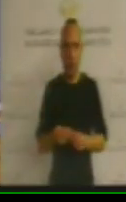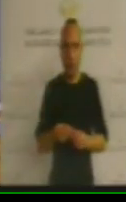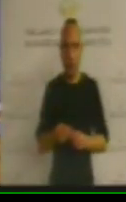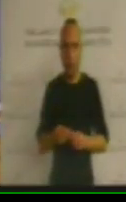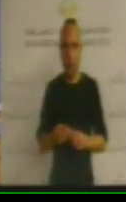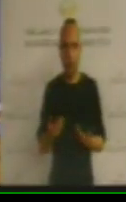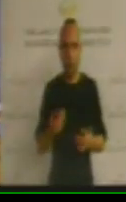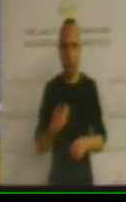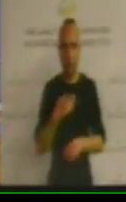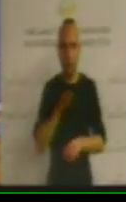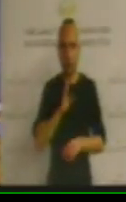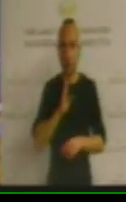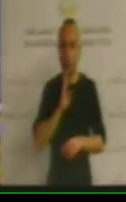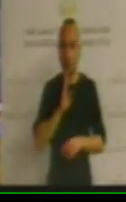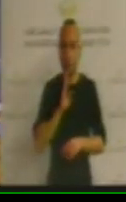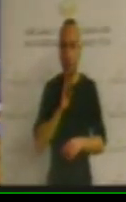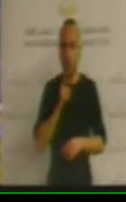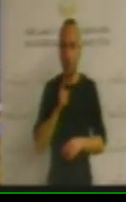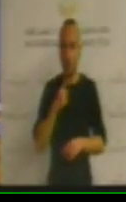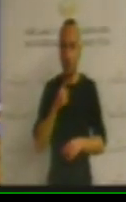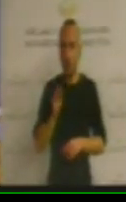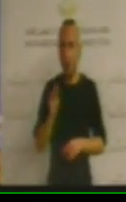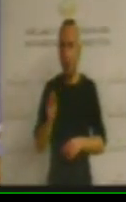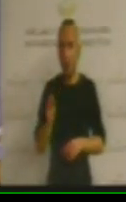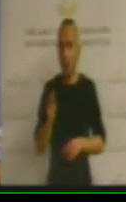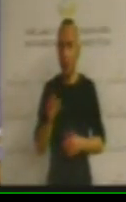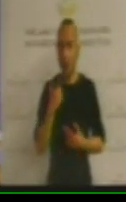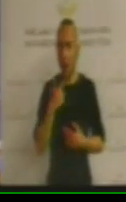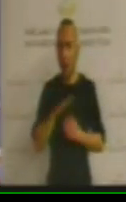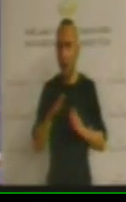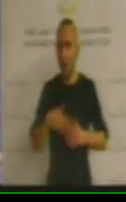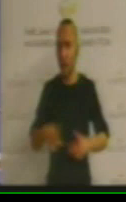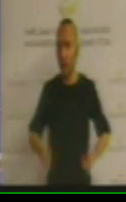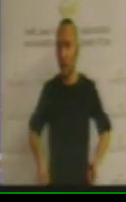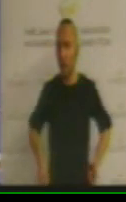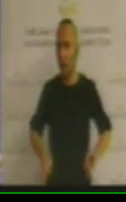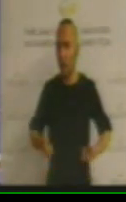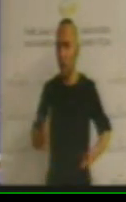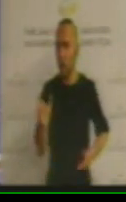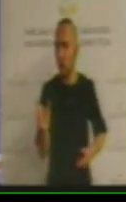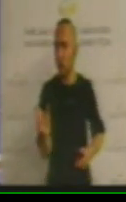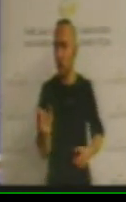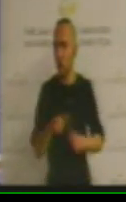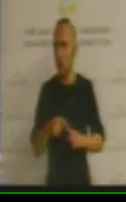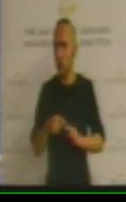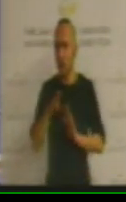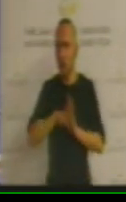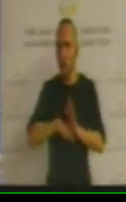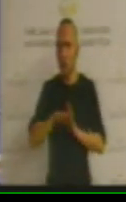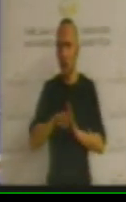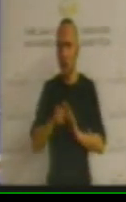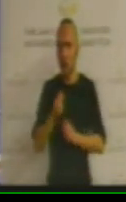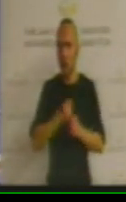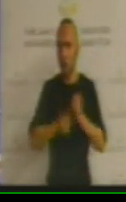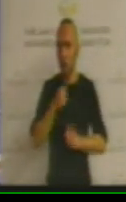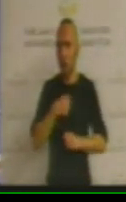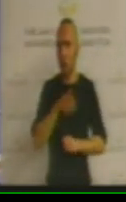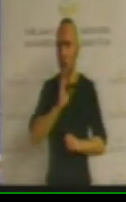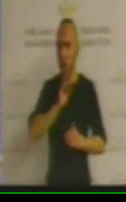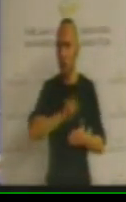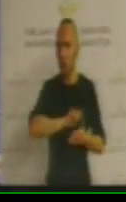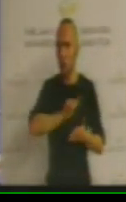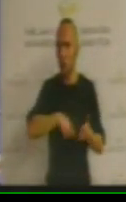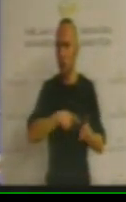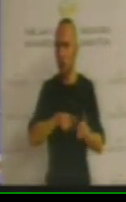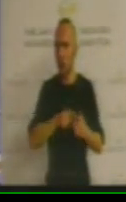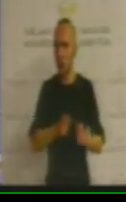Como dicen, preguntaba además cuál es el coste final que ha tenido en las condiciones económicas de este contrato